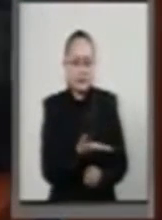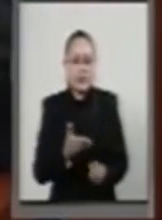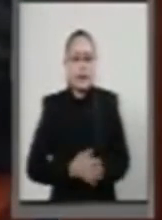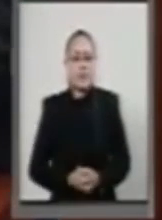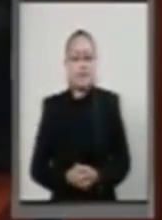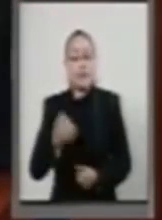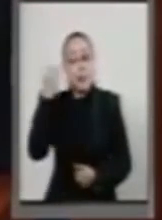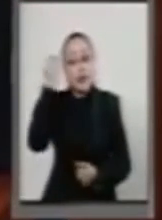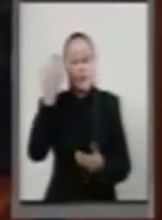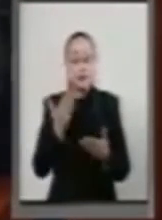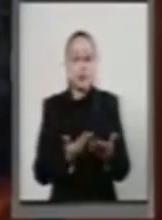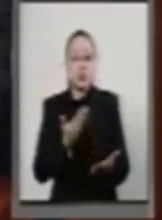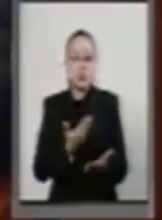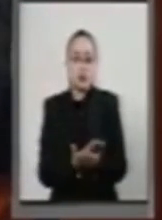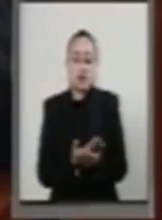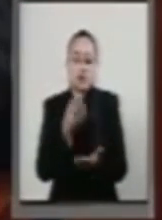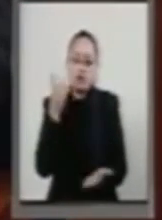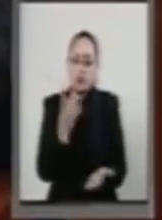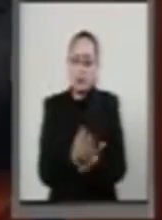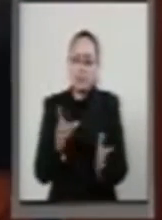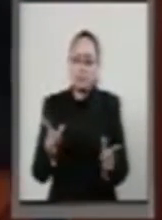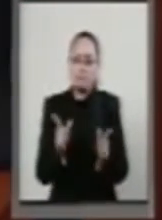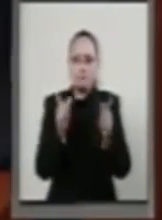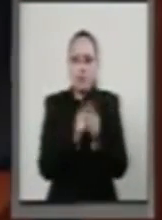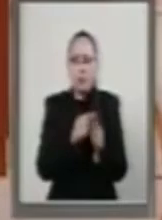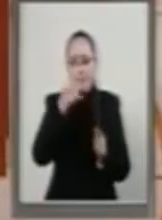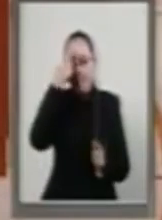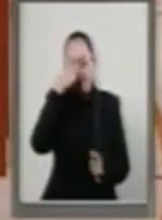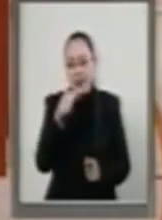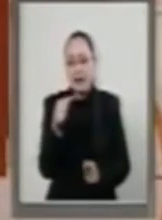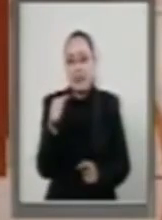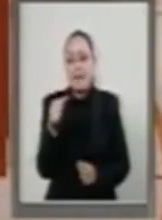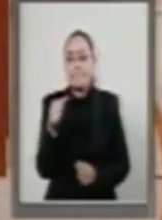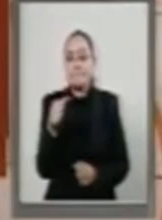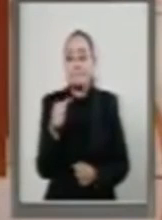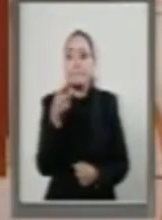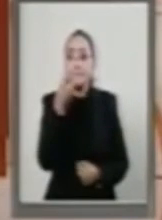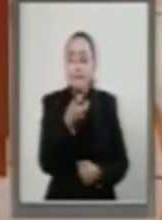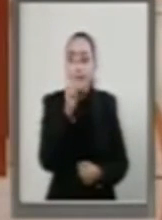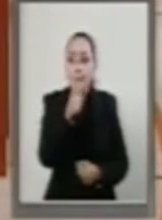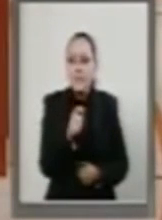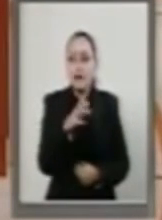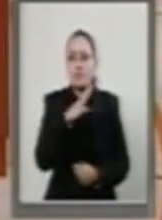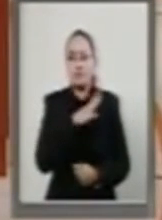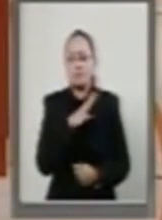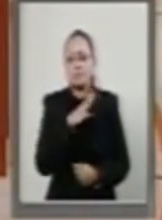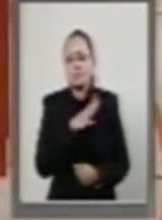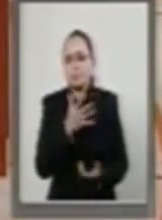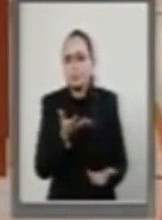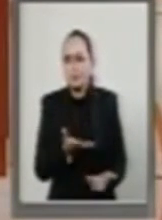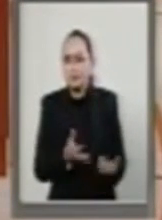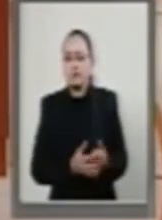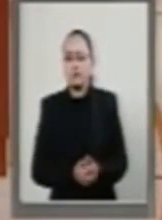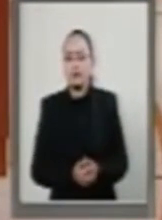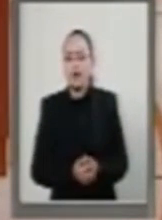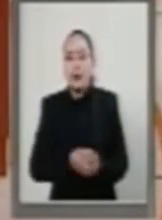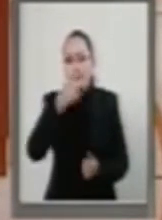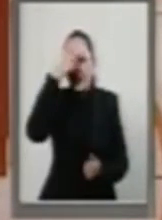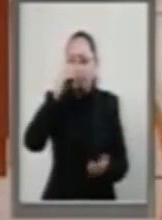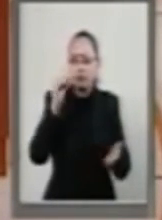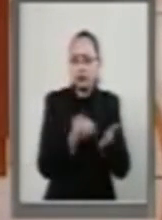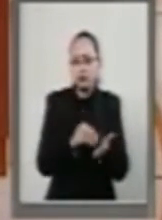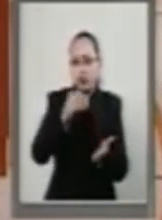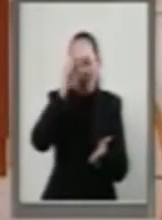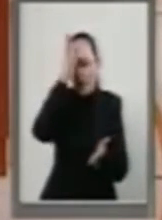Esta iniciativa solo viene a fortalecer la aprobación del punto de acuerdo